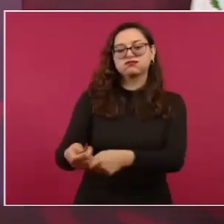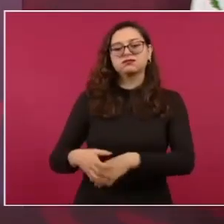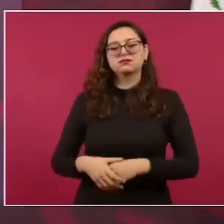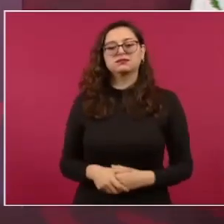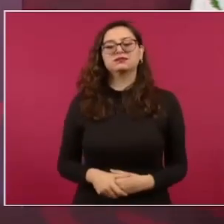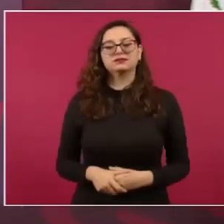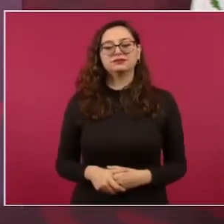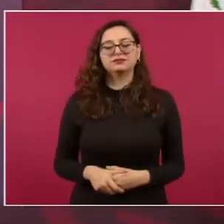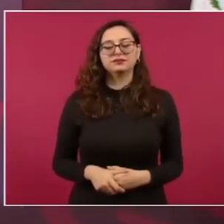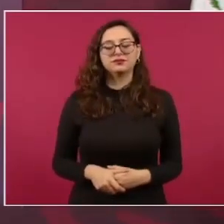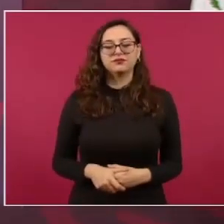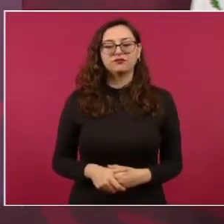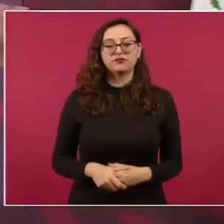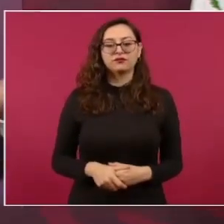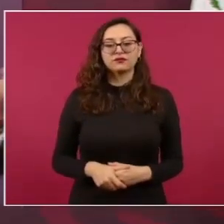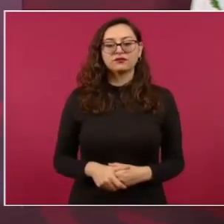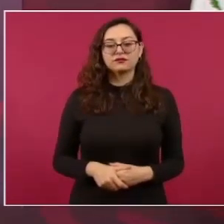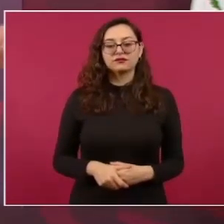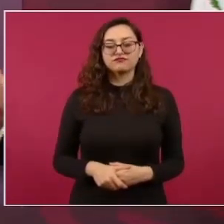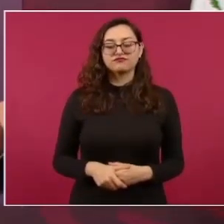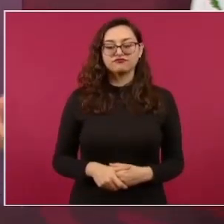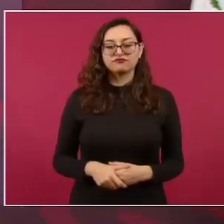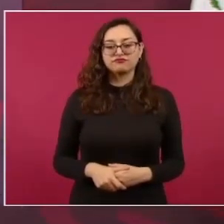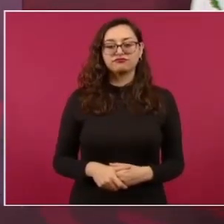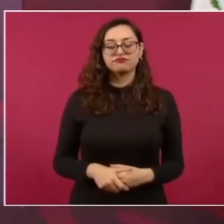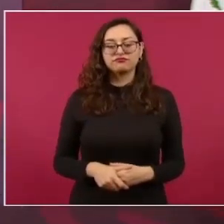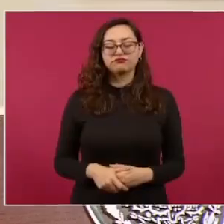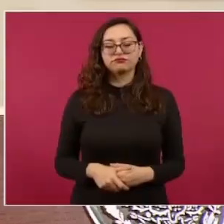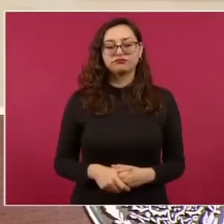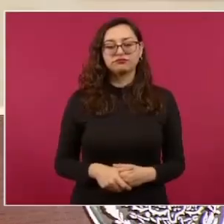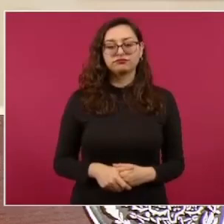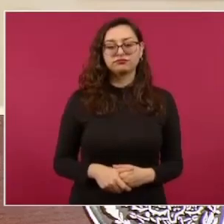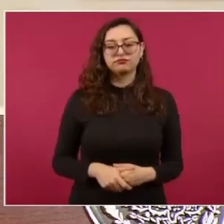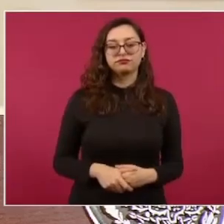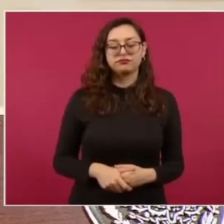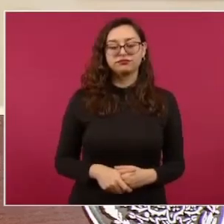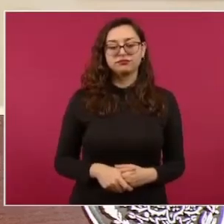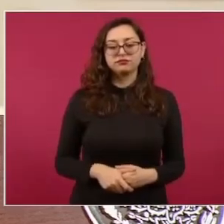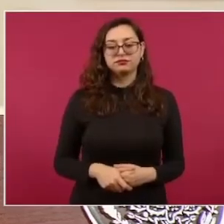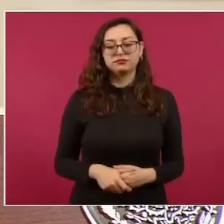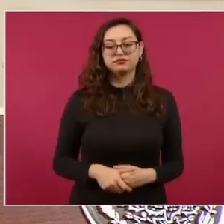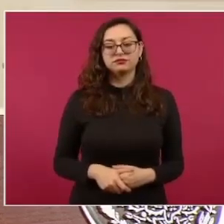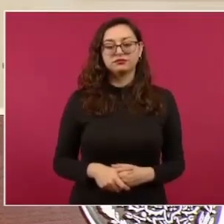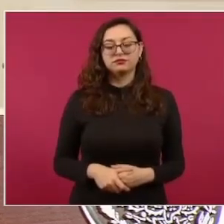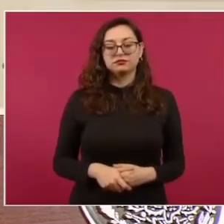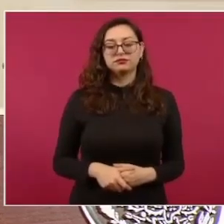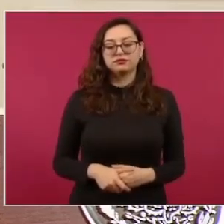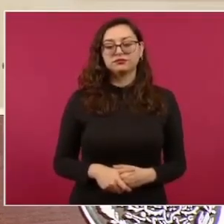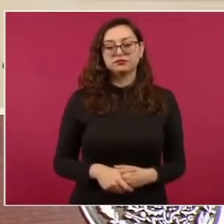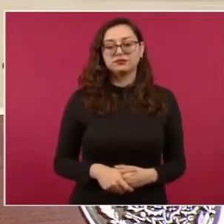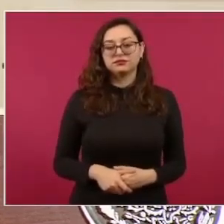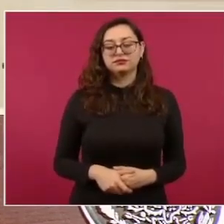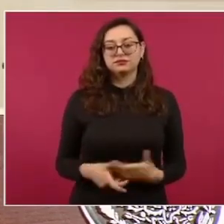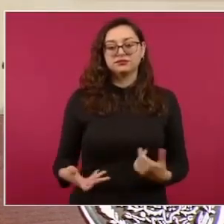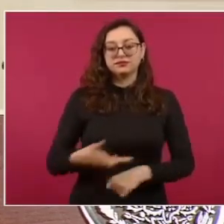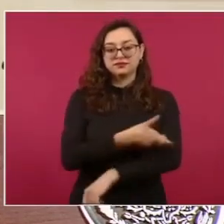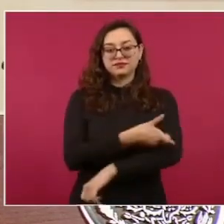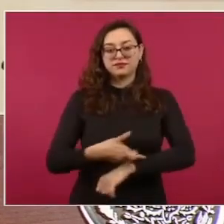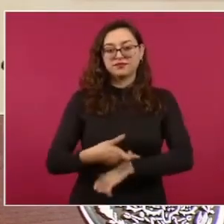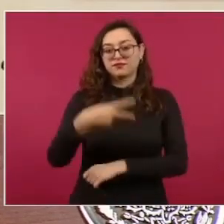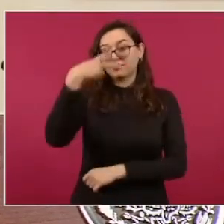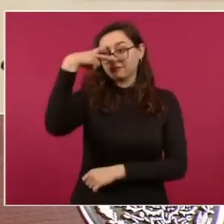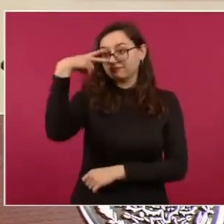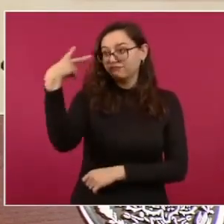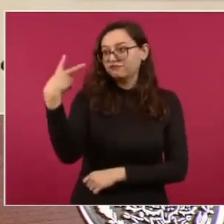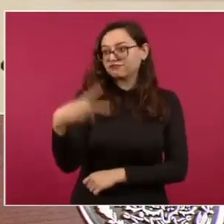pasado. La familia mexicana, pues es la principal institución de seguridad